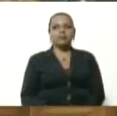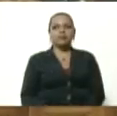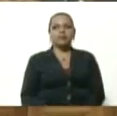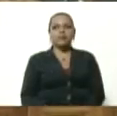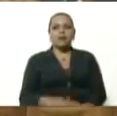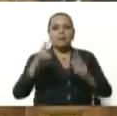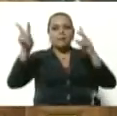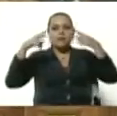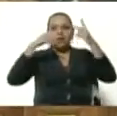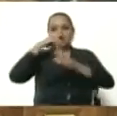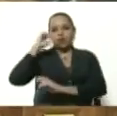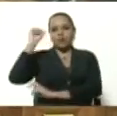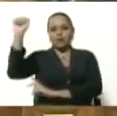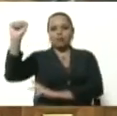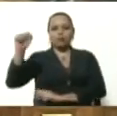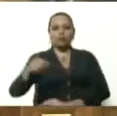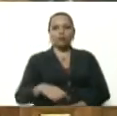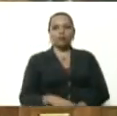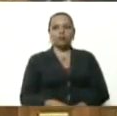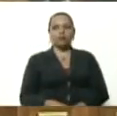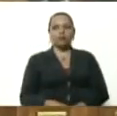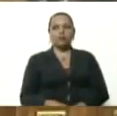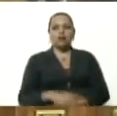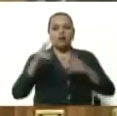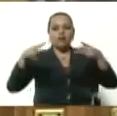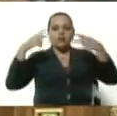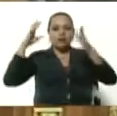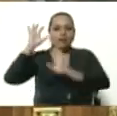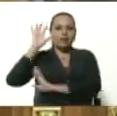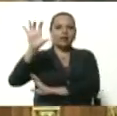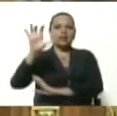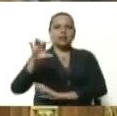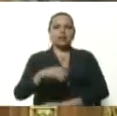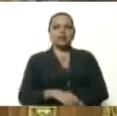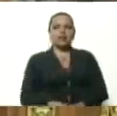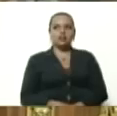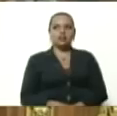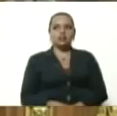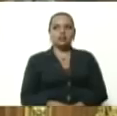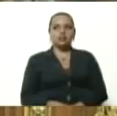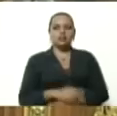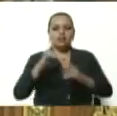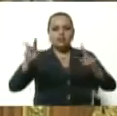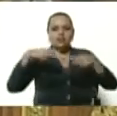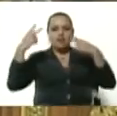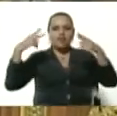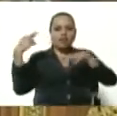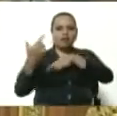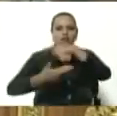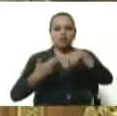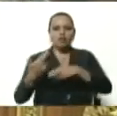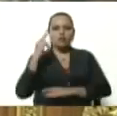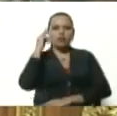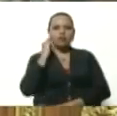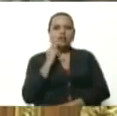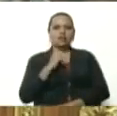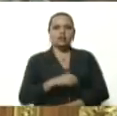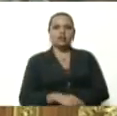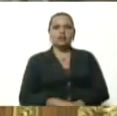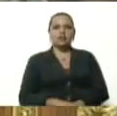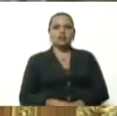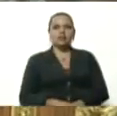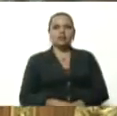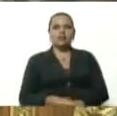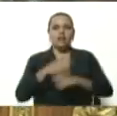¡Viva Nicolás Maduro! ¡Viva la patria! ¡Viva la revolución bolivariana!